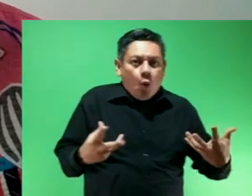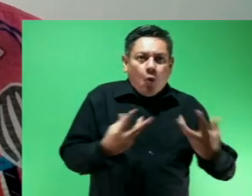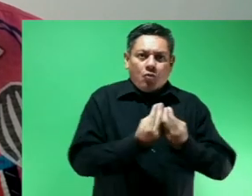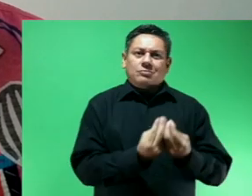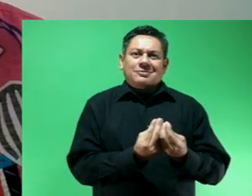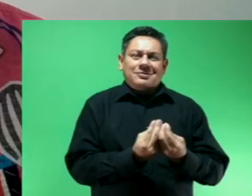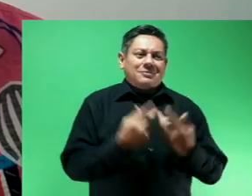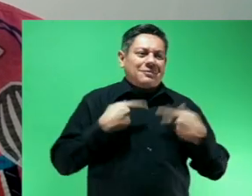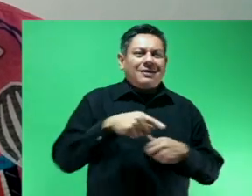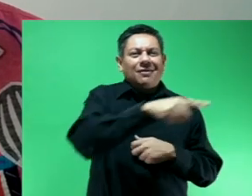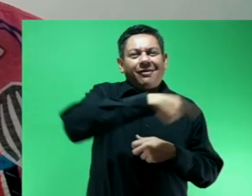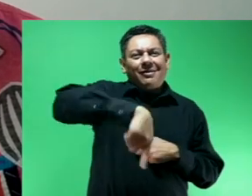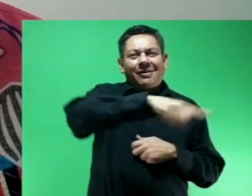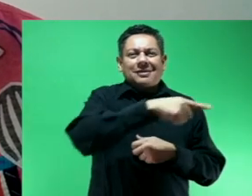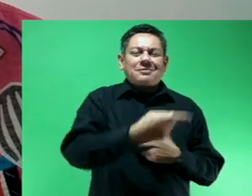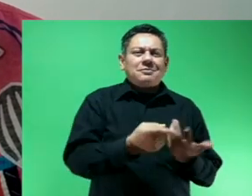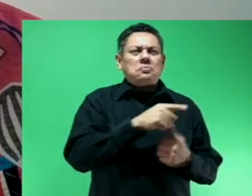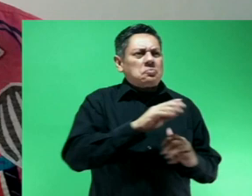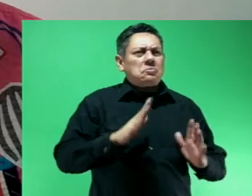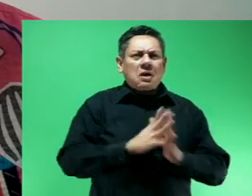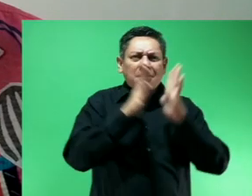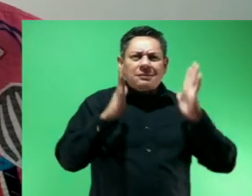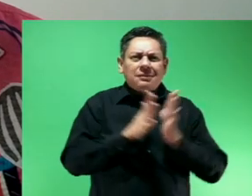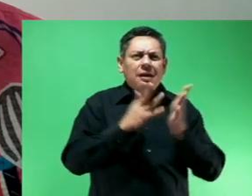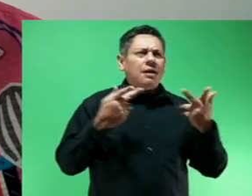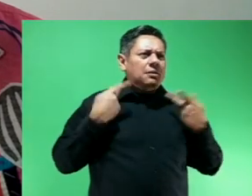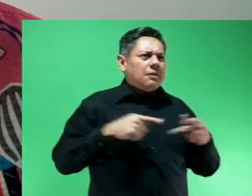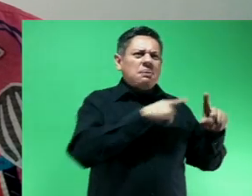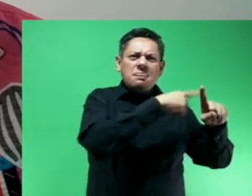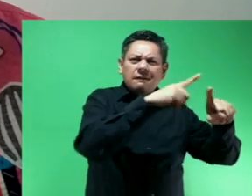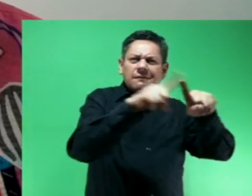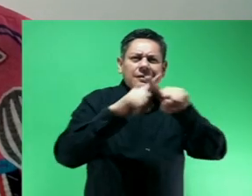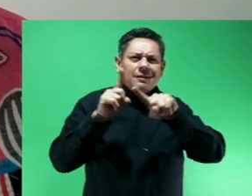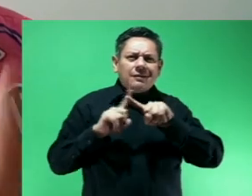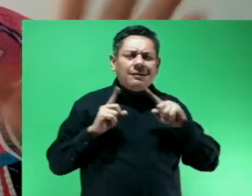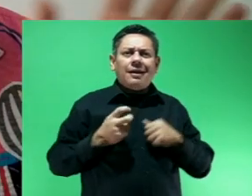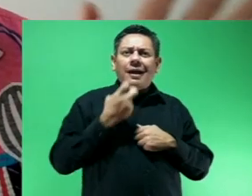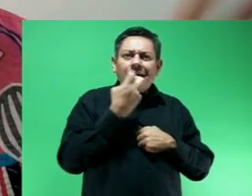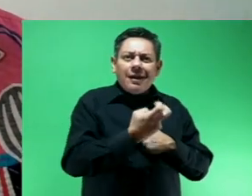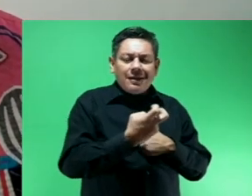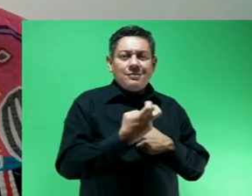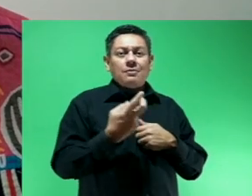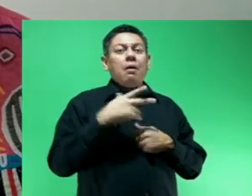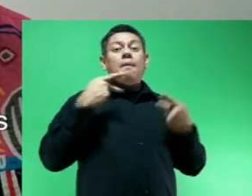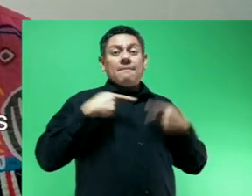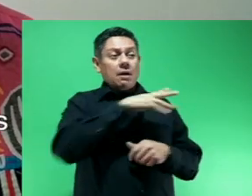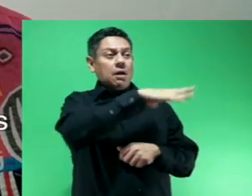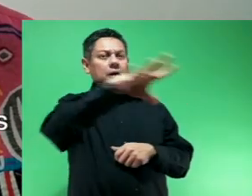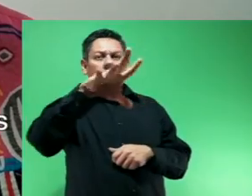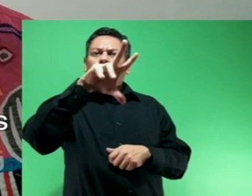con diversas poblaciones diversas personas que reconocen a un gran público